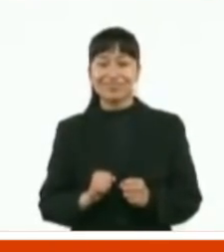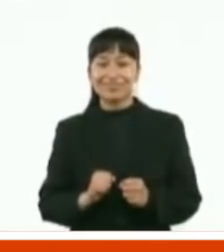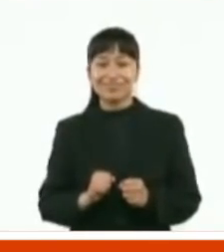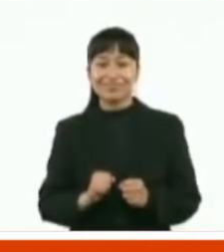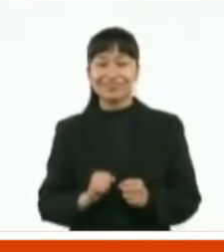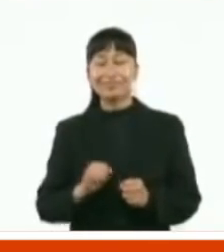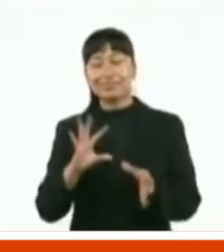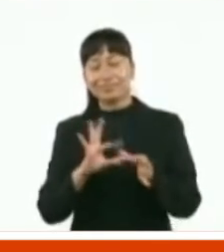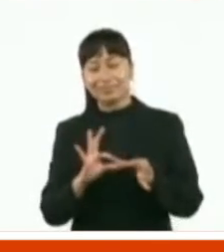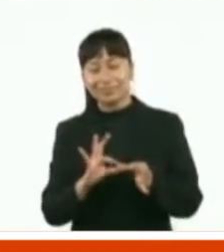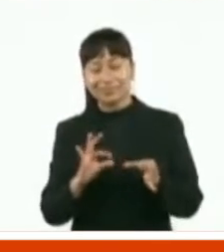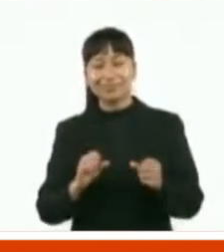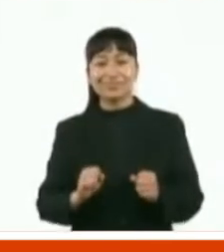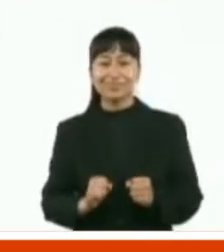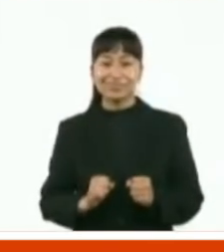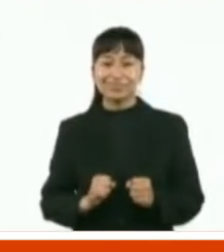Sheinbaum Pardo.